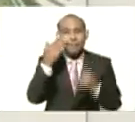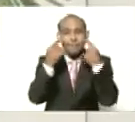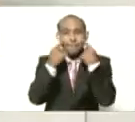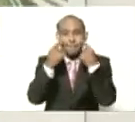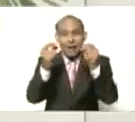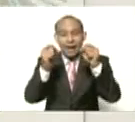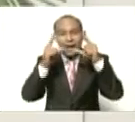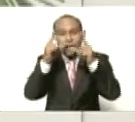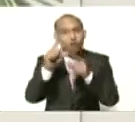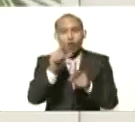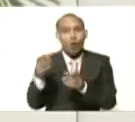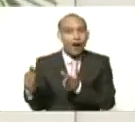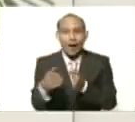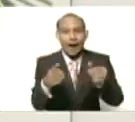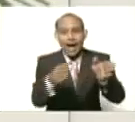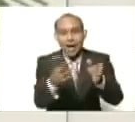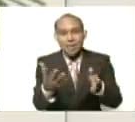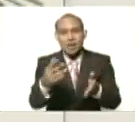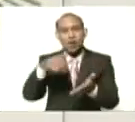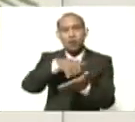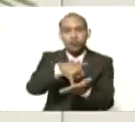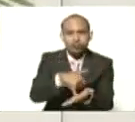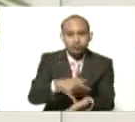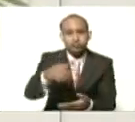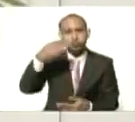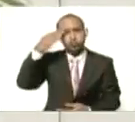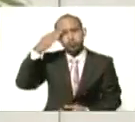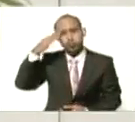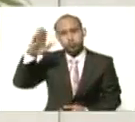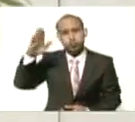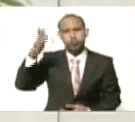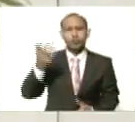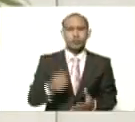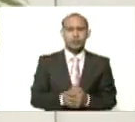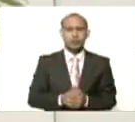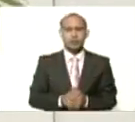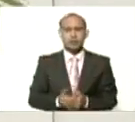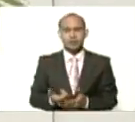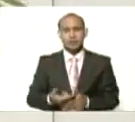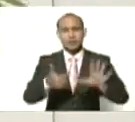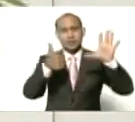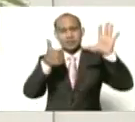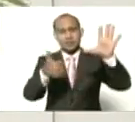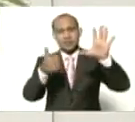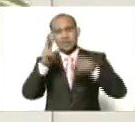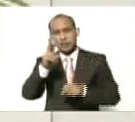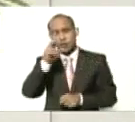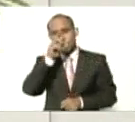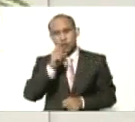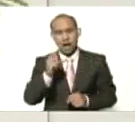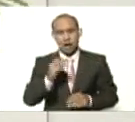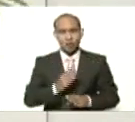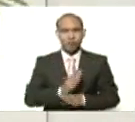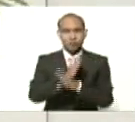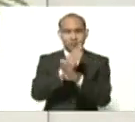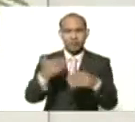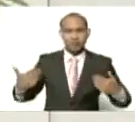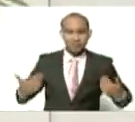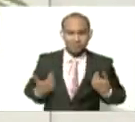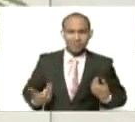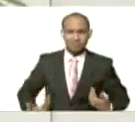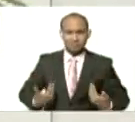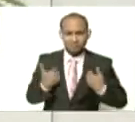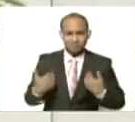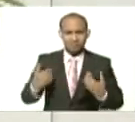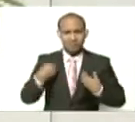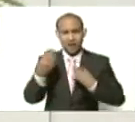es el camino para hacer rendir al pueblo de Cuba? ¿Es que acaso 62 años de sufrimiento que han causado